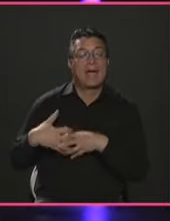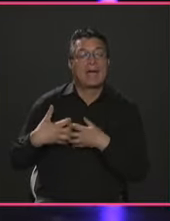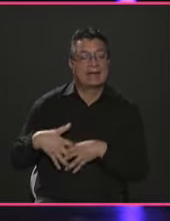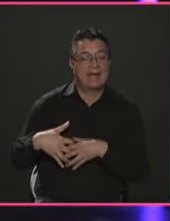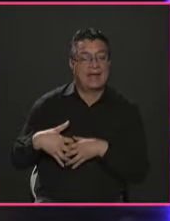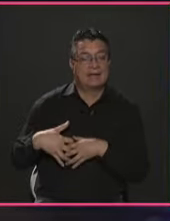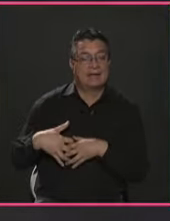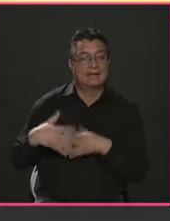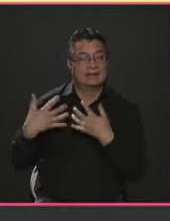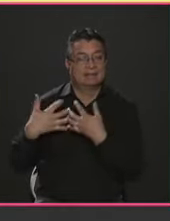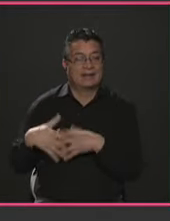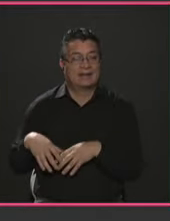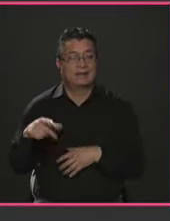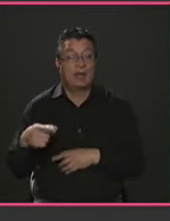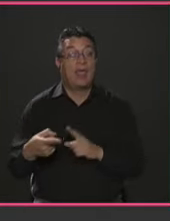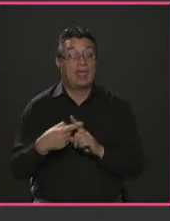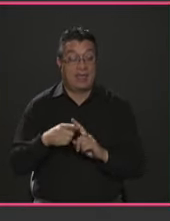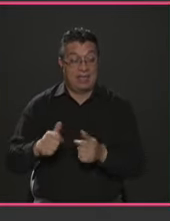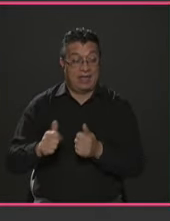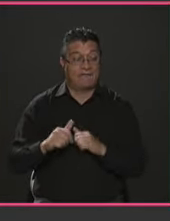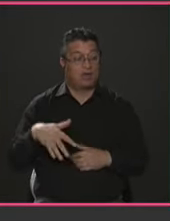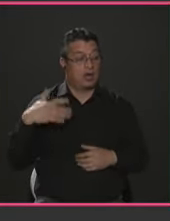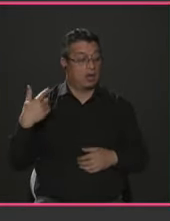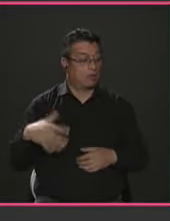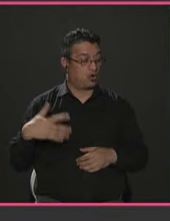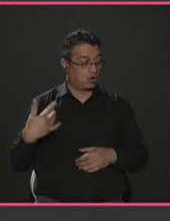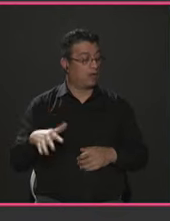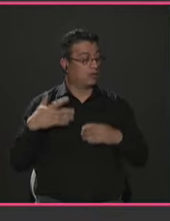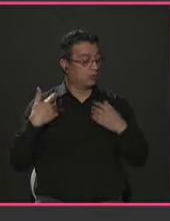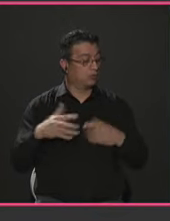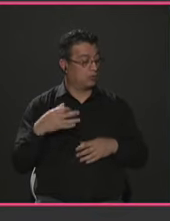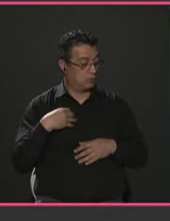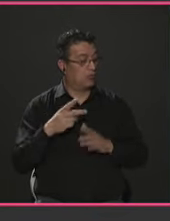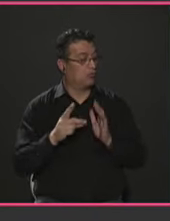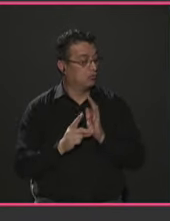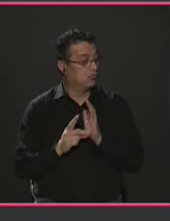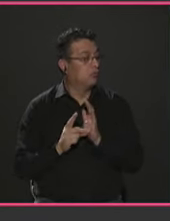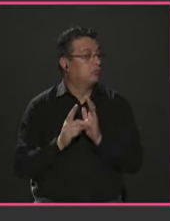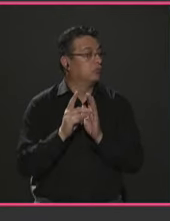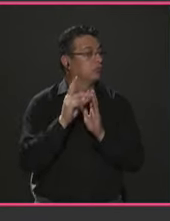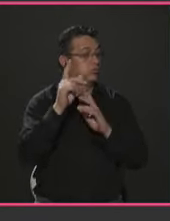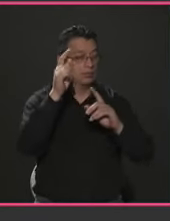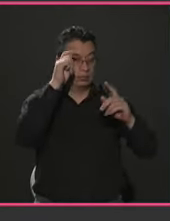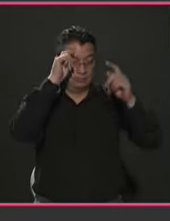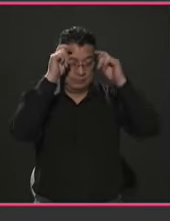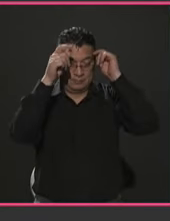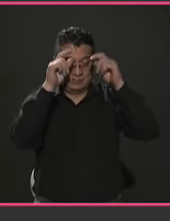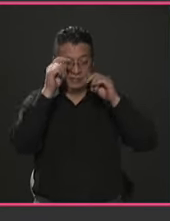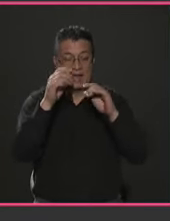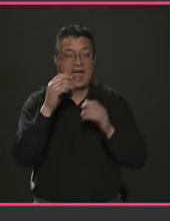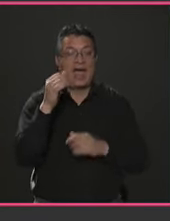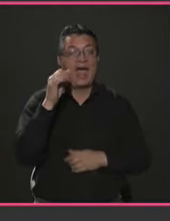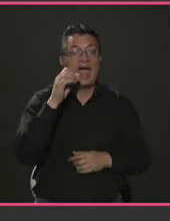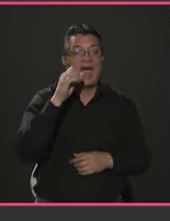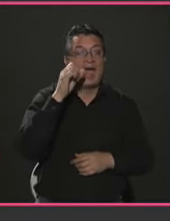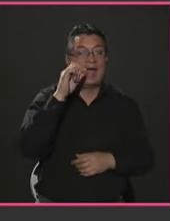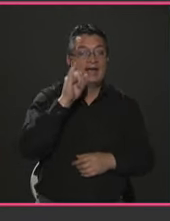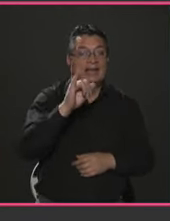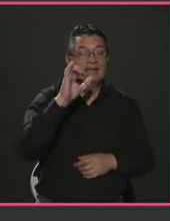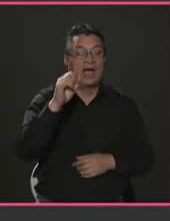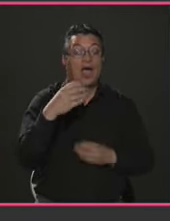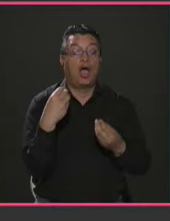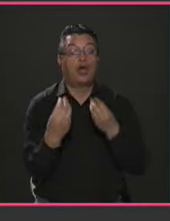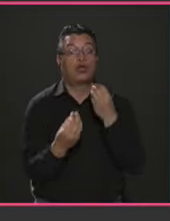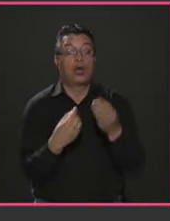obviamente hay un desafío importante que se ha estado Yo diría eh desarrollando desde los inicio de la Inteligencia artificial que es básicamente como nosotros